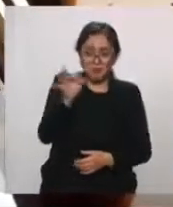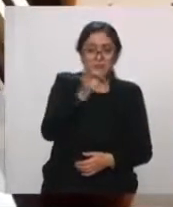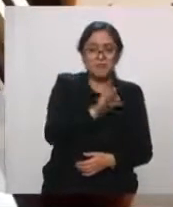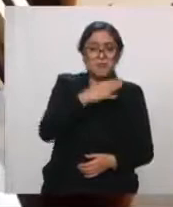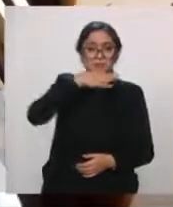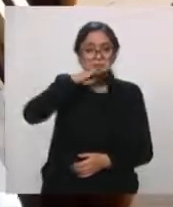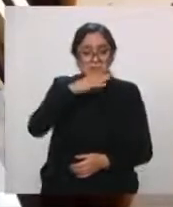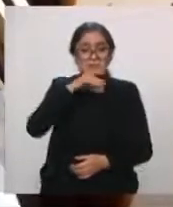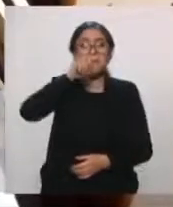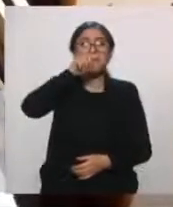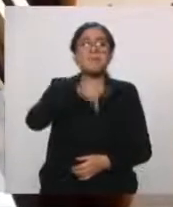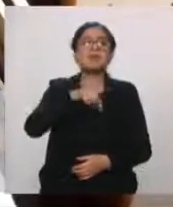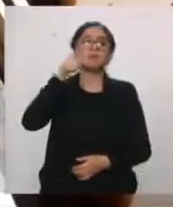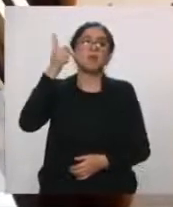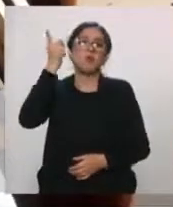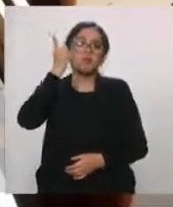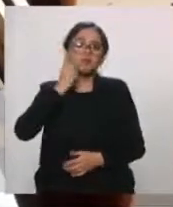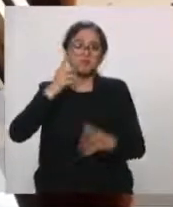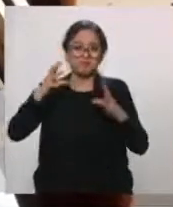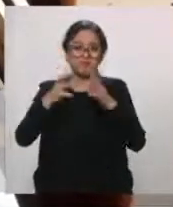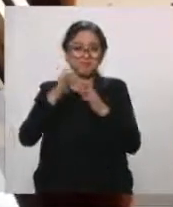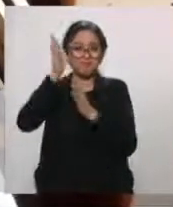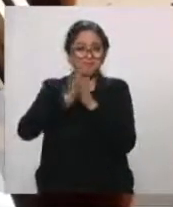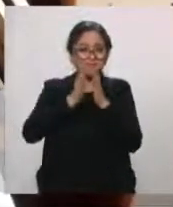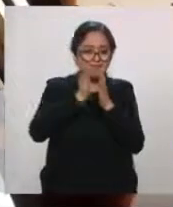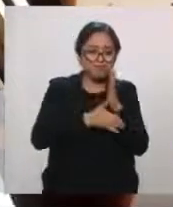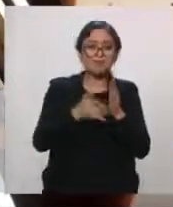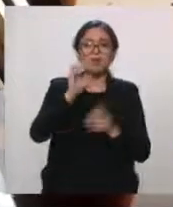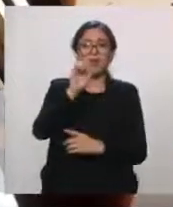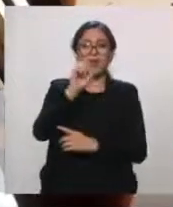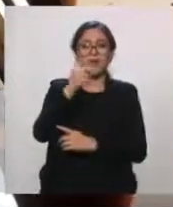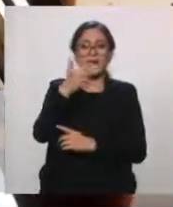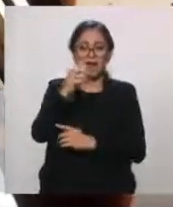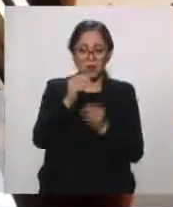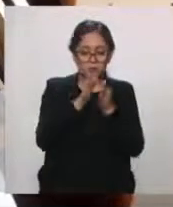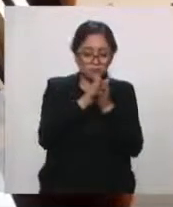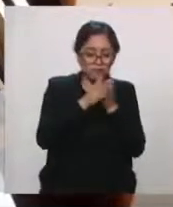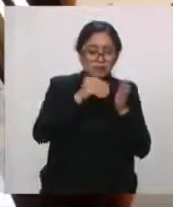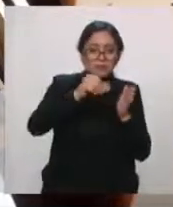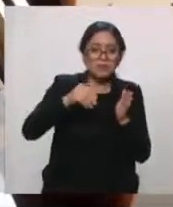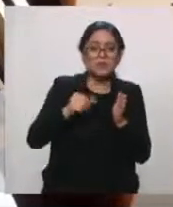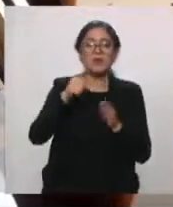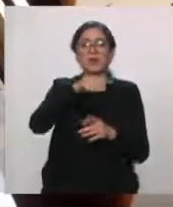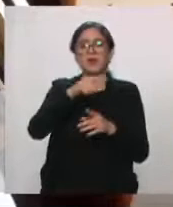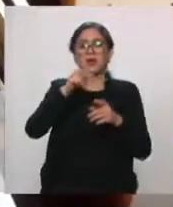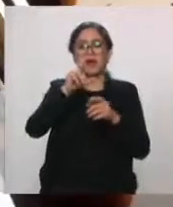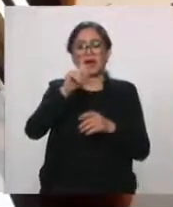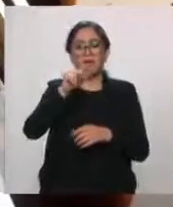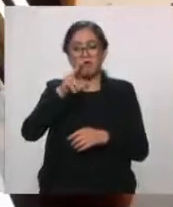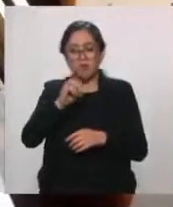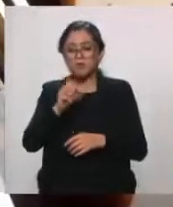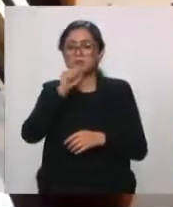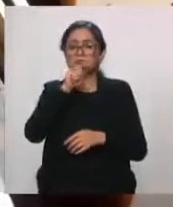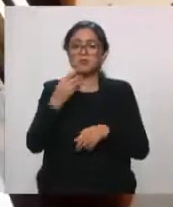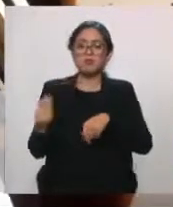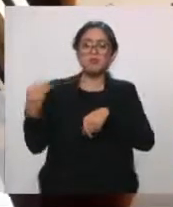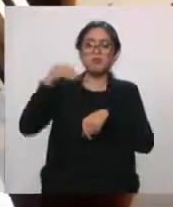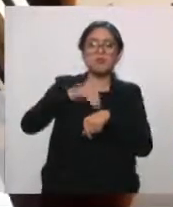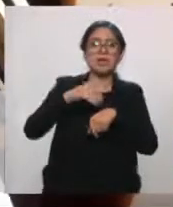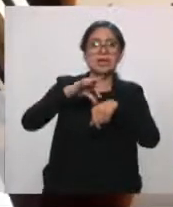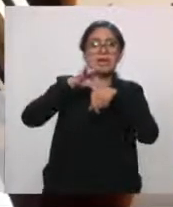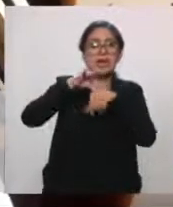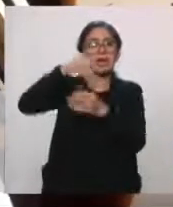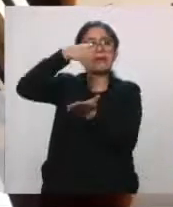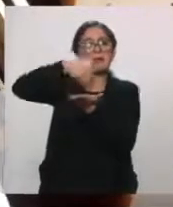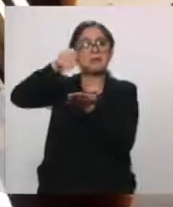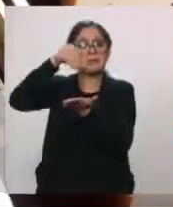la lechuga, incluso el orégano, los rábanos, la carne de cerdo, son